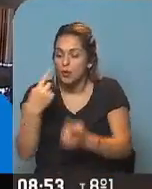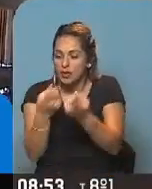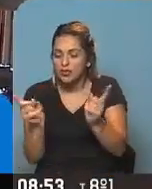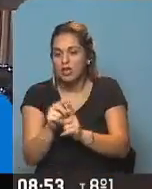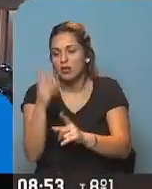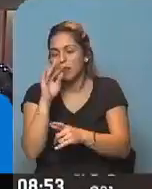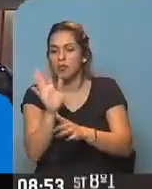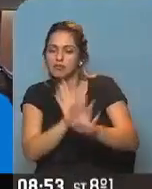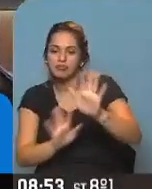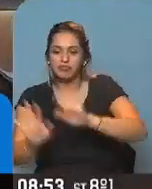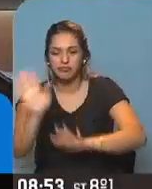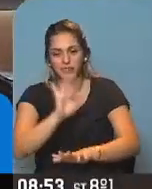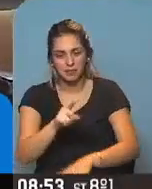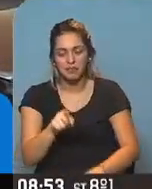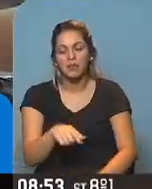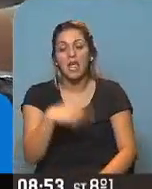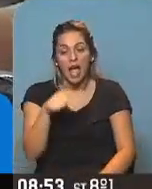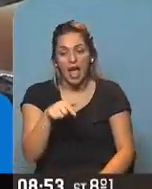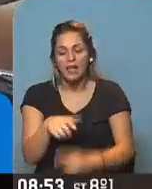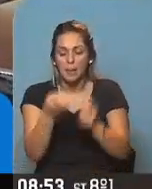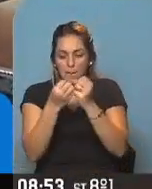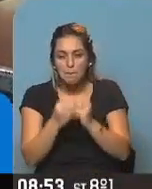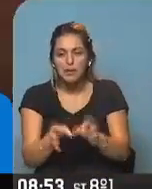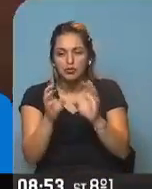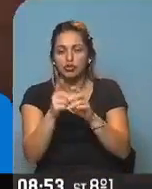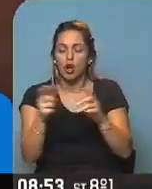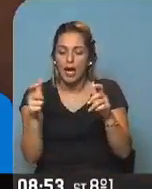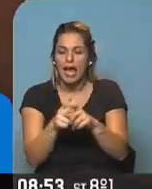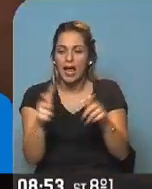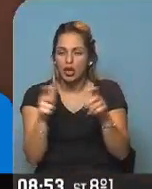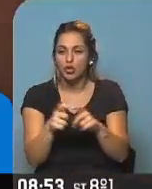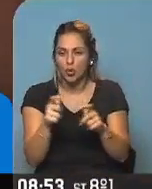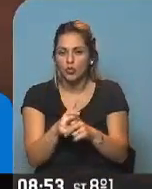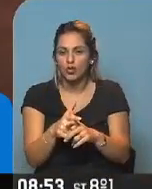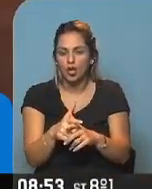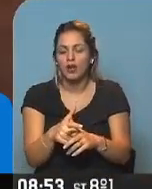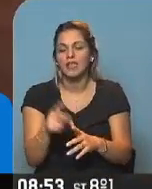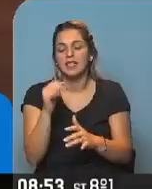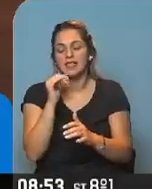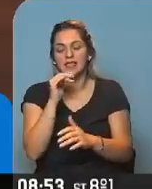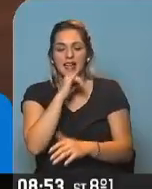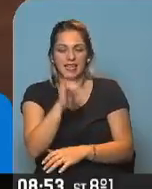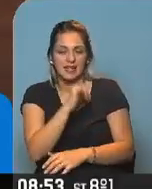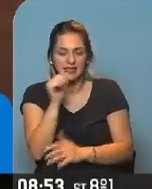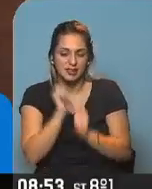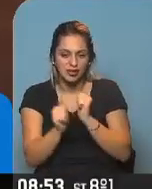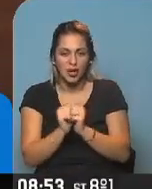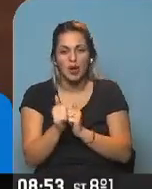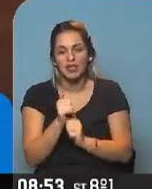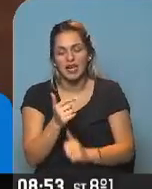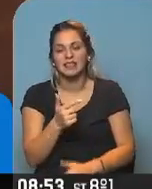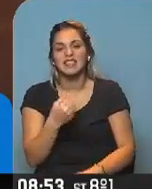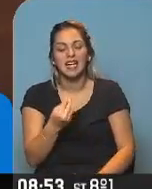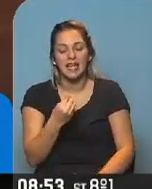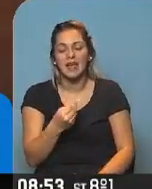en muy buena forma y ahí comenzaron a reunirse entre las anécdotas más curiosas que nos quedan a los historiadores